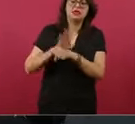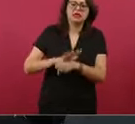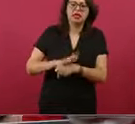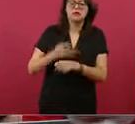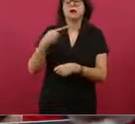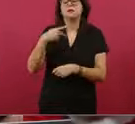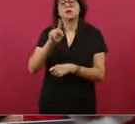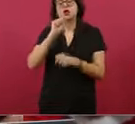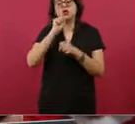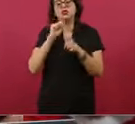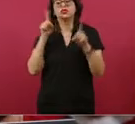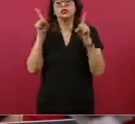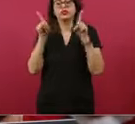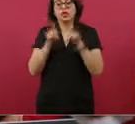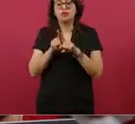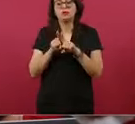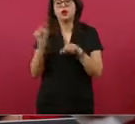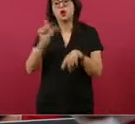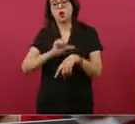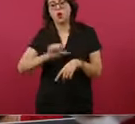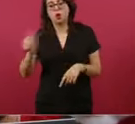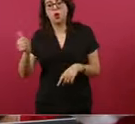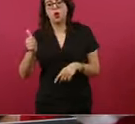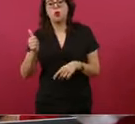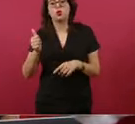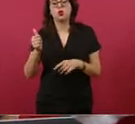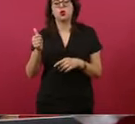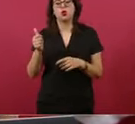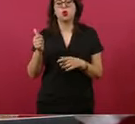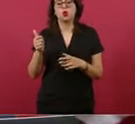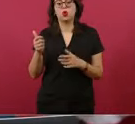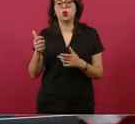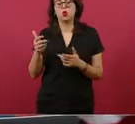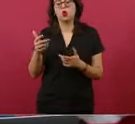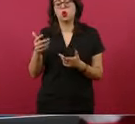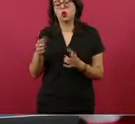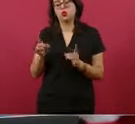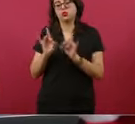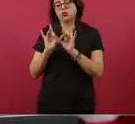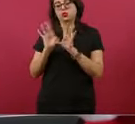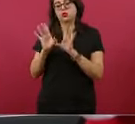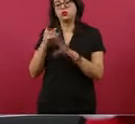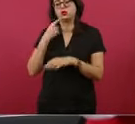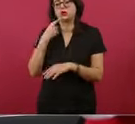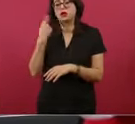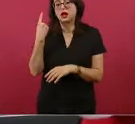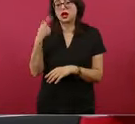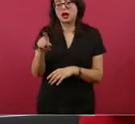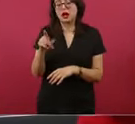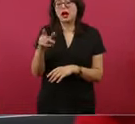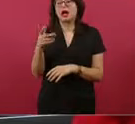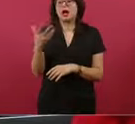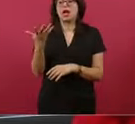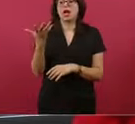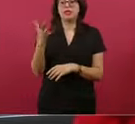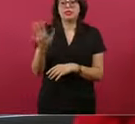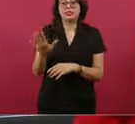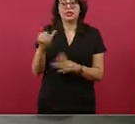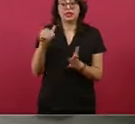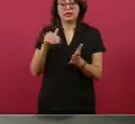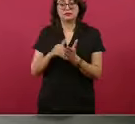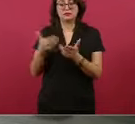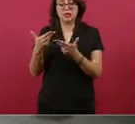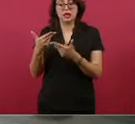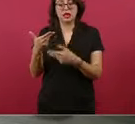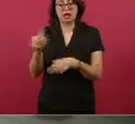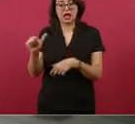llegado, por ejemplo, al número de beneficiarios que correspondían o que ustedes tenían planteados, que eran 10,000 en cada